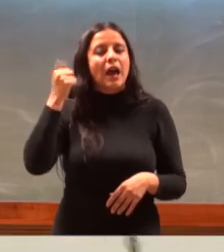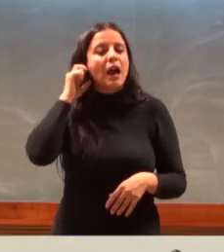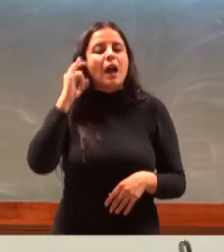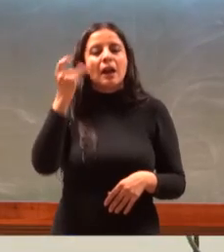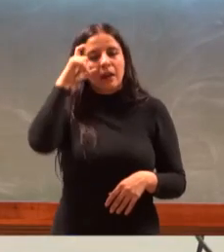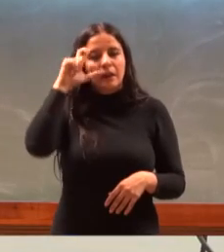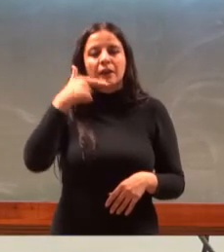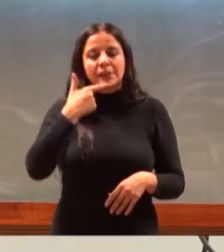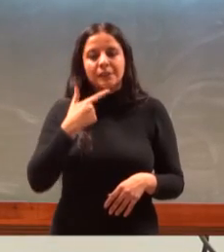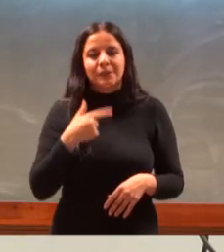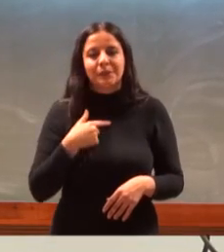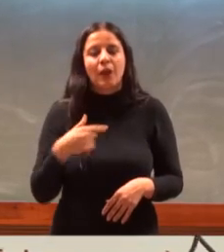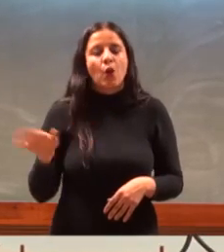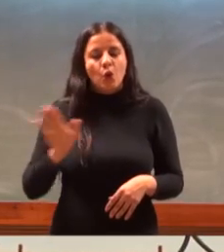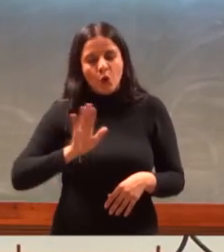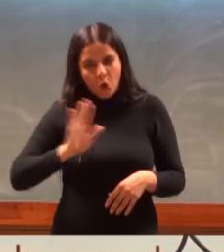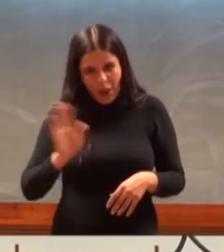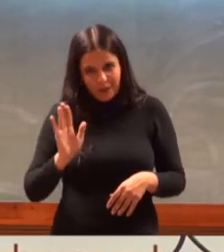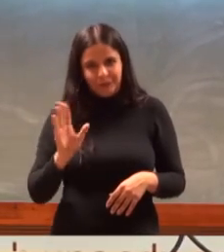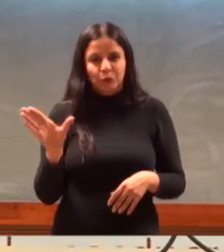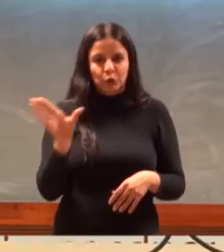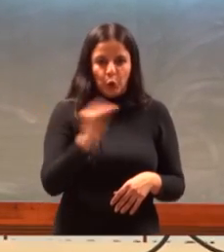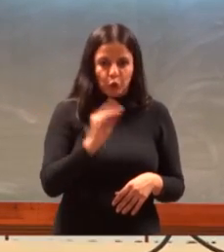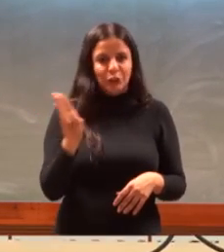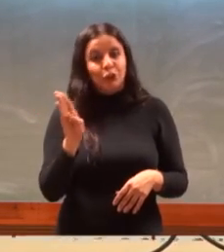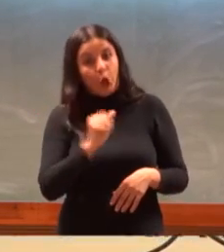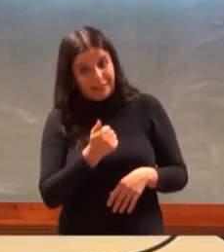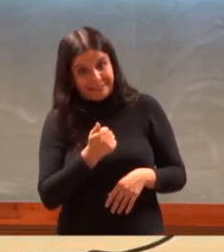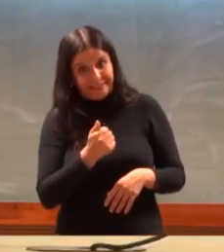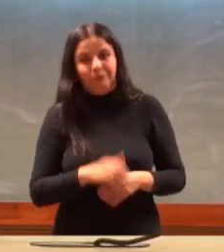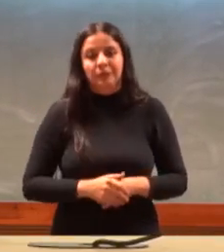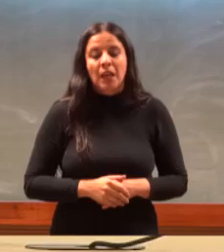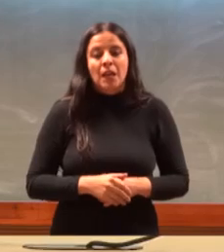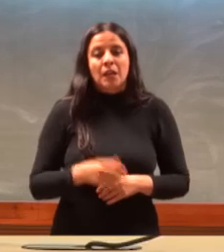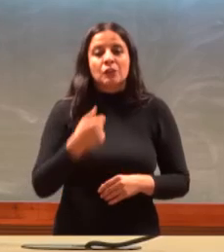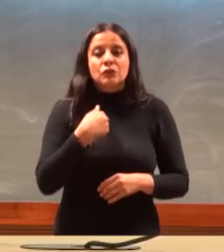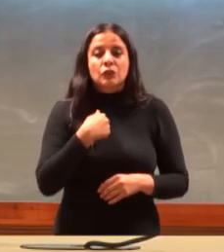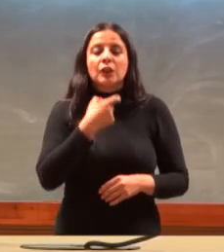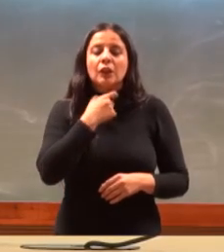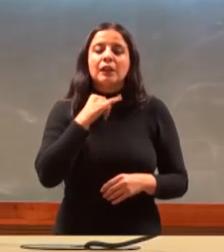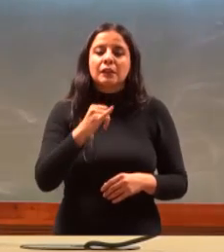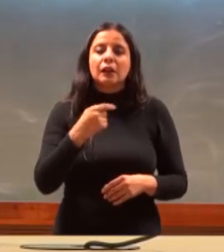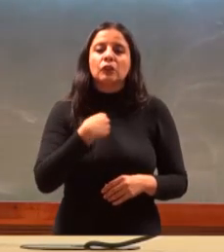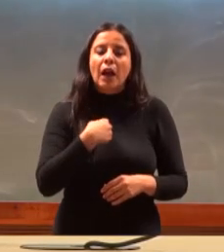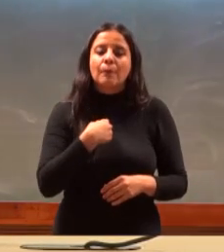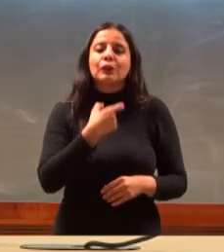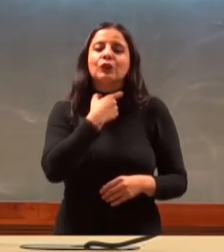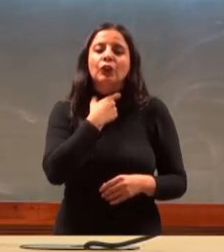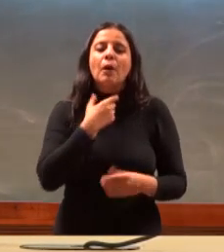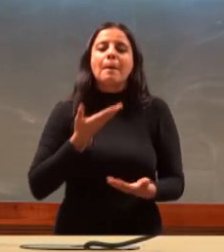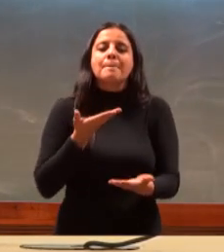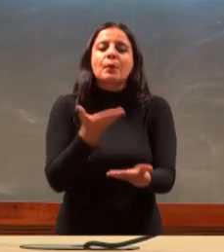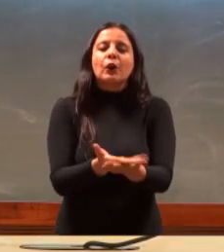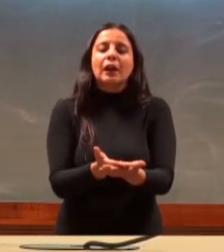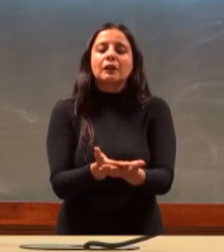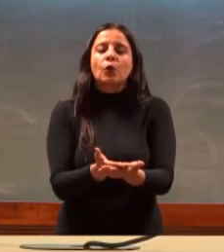Bueno Hola a todas y todas Gracias por estar acá y yo quiero comunicarles decirles que también yo estoy acá porque vengo a proponerles una facultad